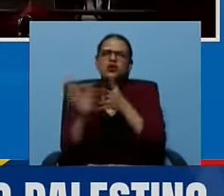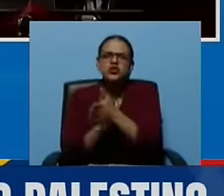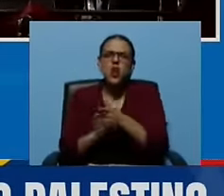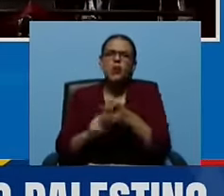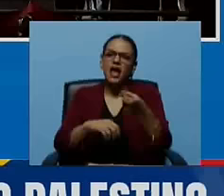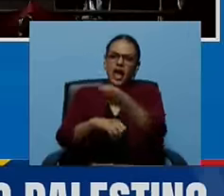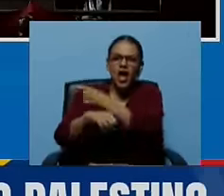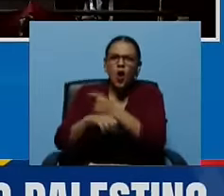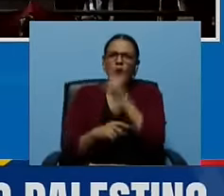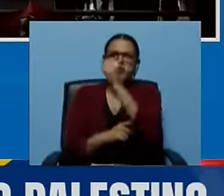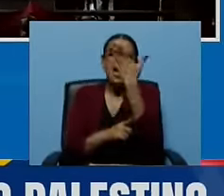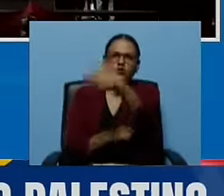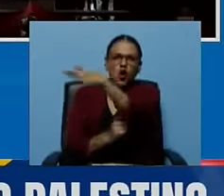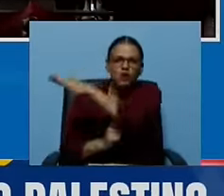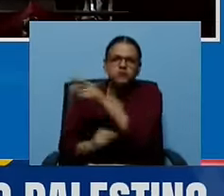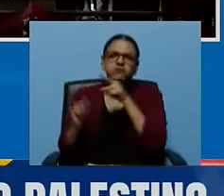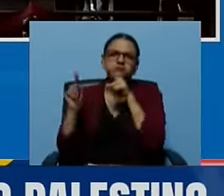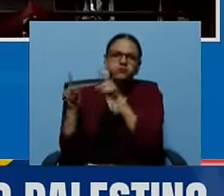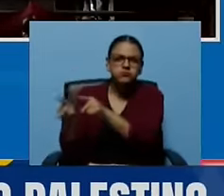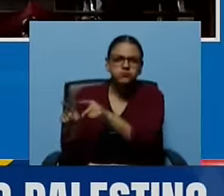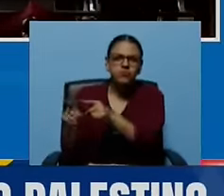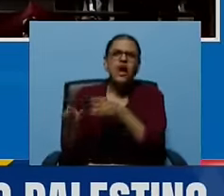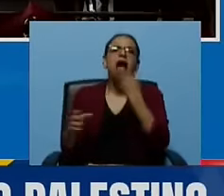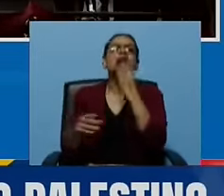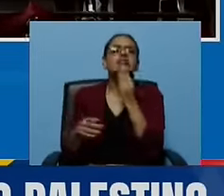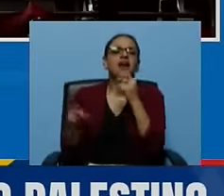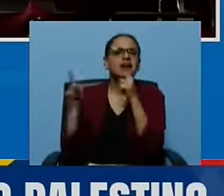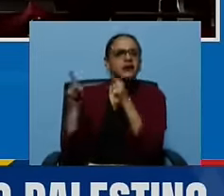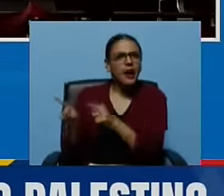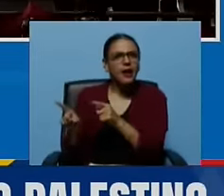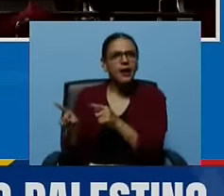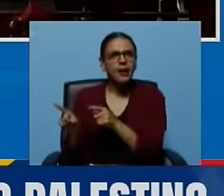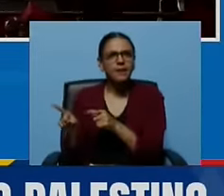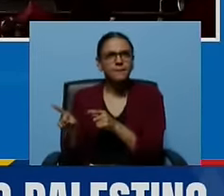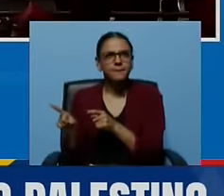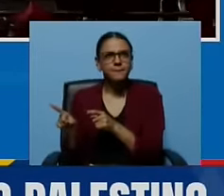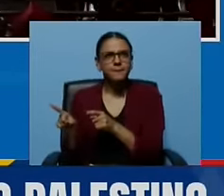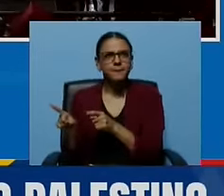Estado genocida de Israel.